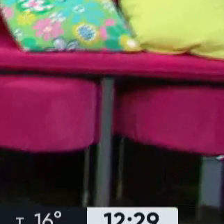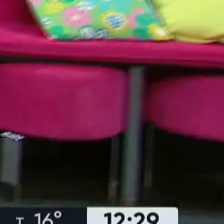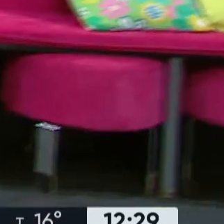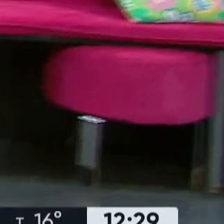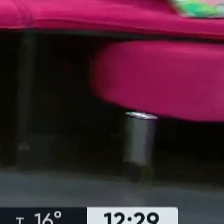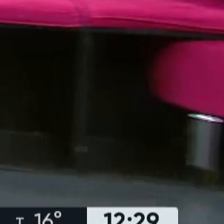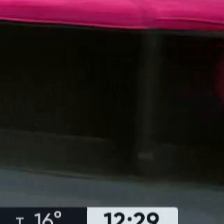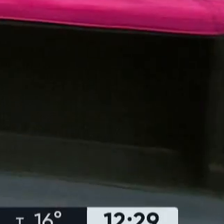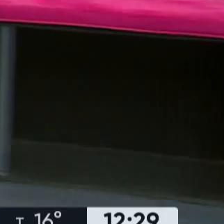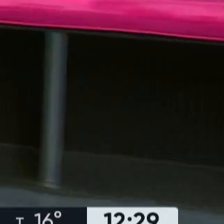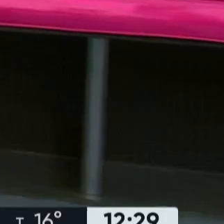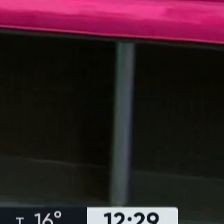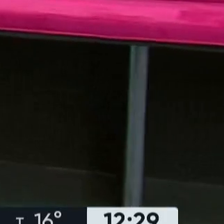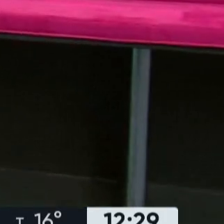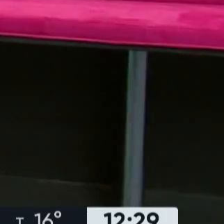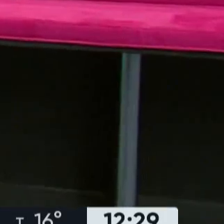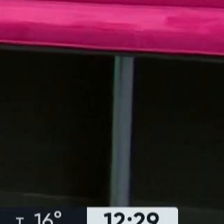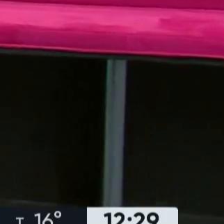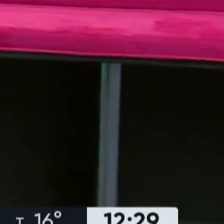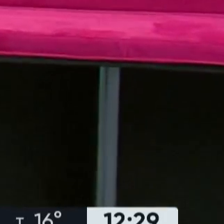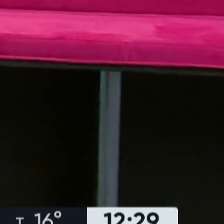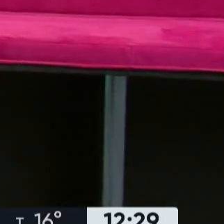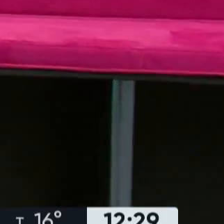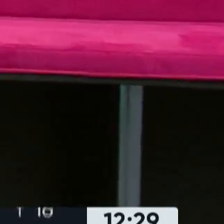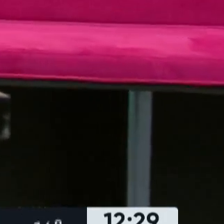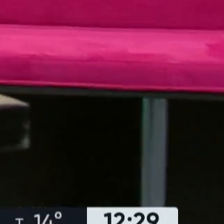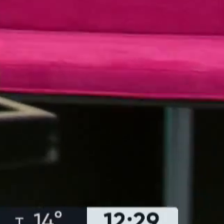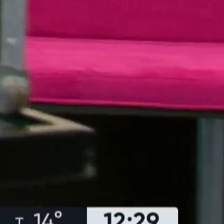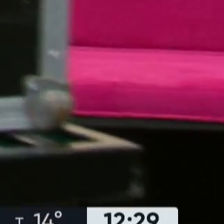mismo puente. Tú y yo somos de un mismo lugar. Yo no soy